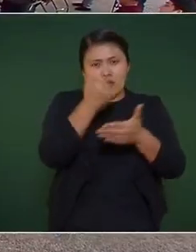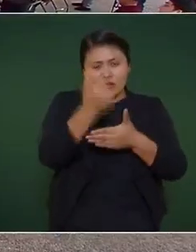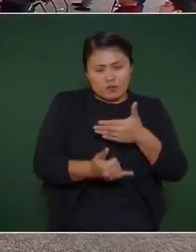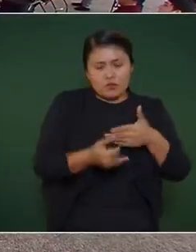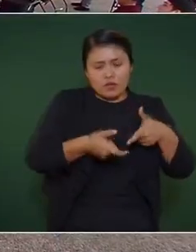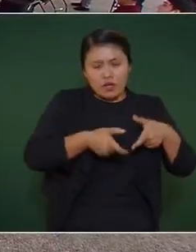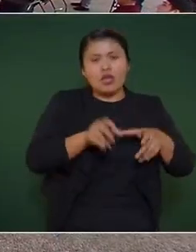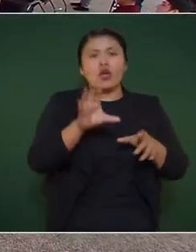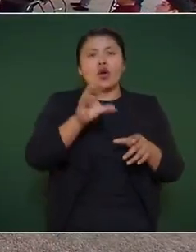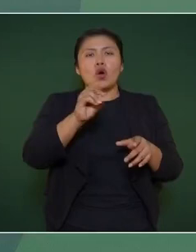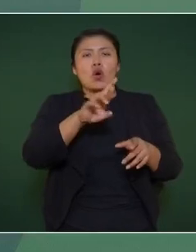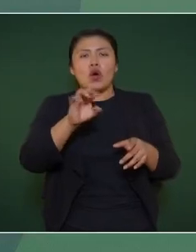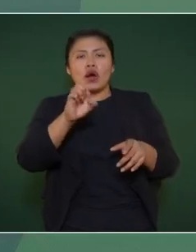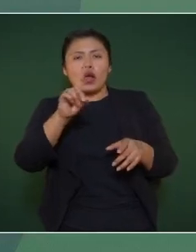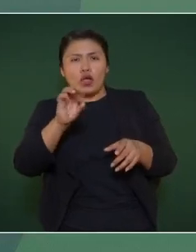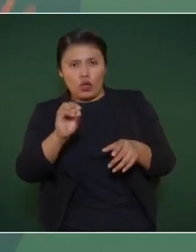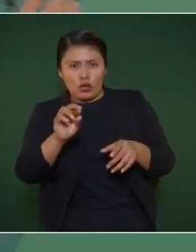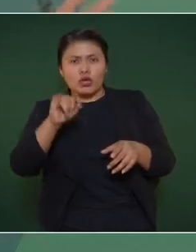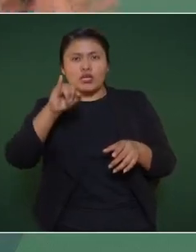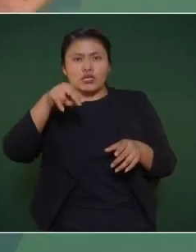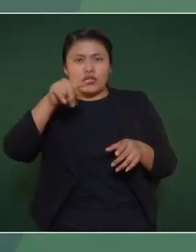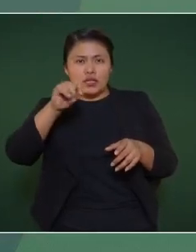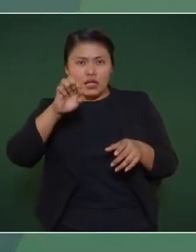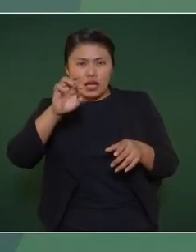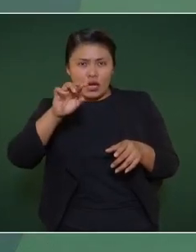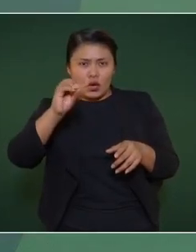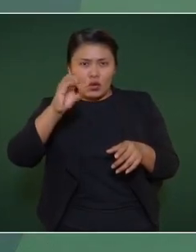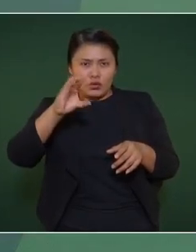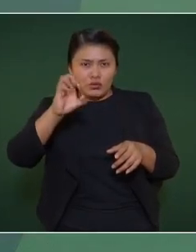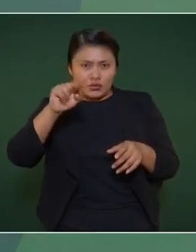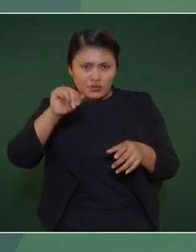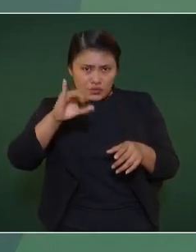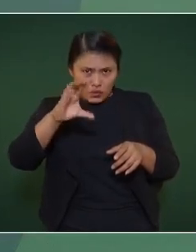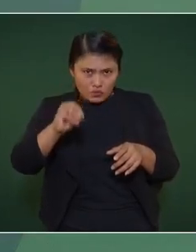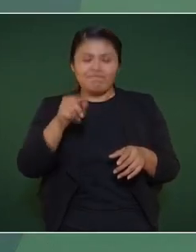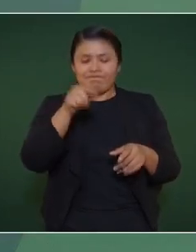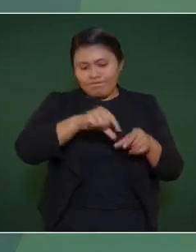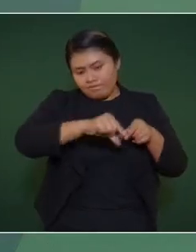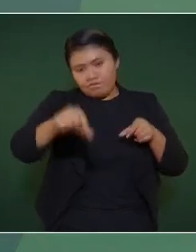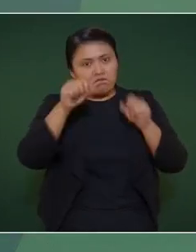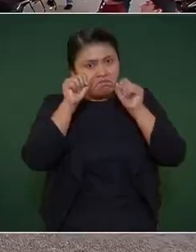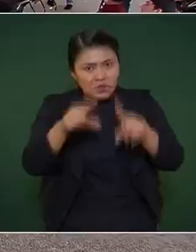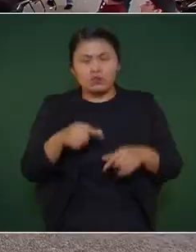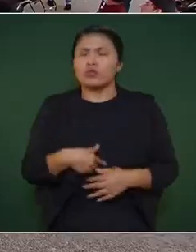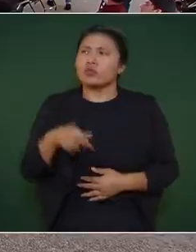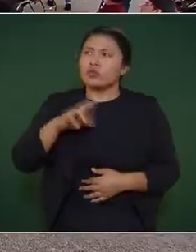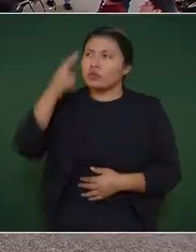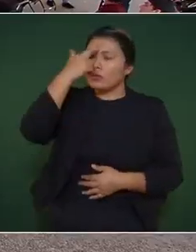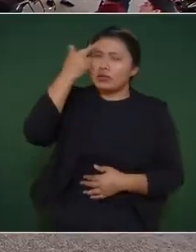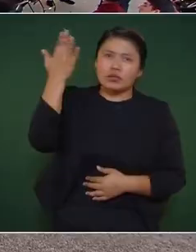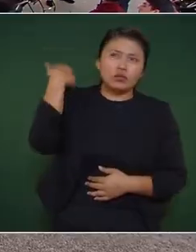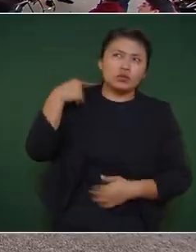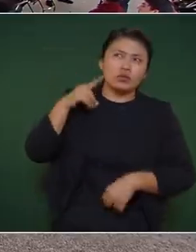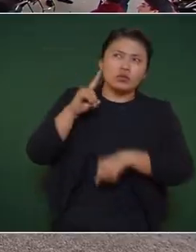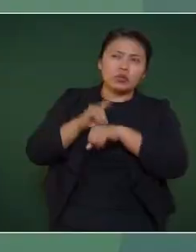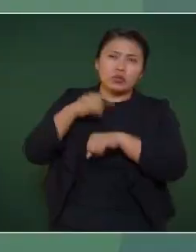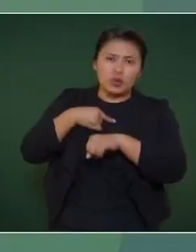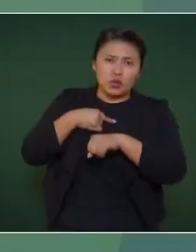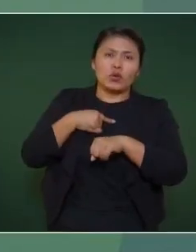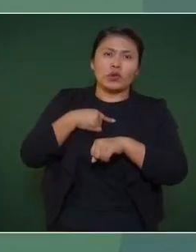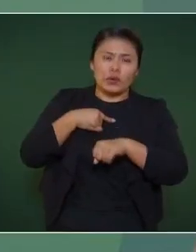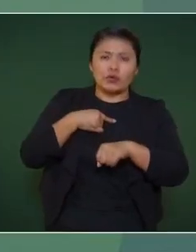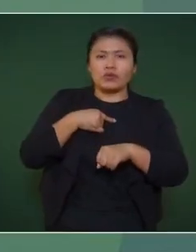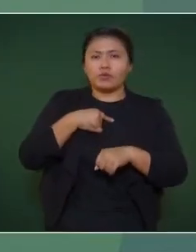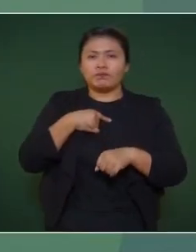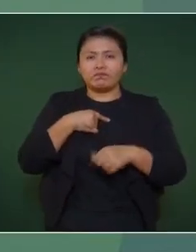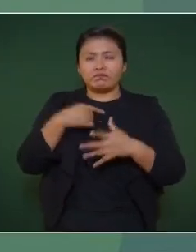parte nuestro es el secretario de Desarrollo, y se hizo el evento el día que yo di la conferencia de prensa acá, que también tuvimos otro evento,